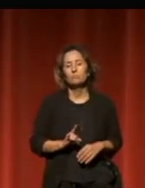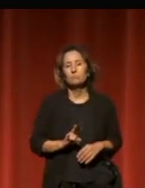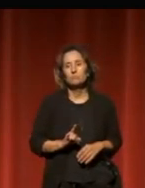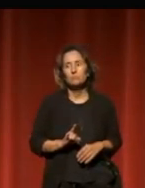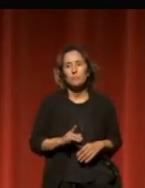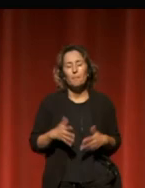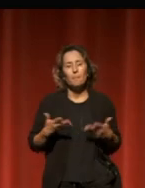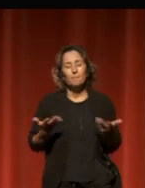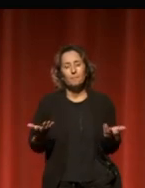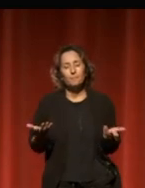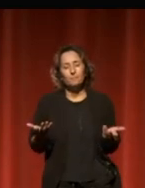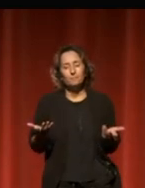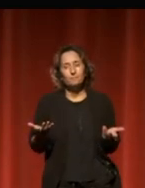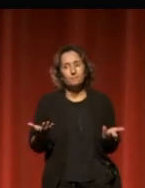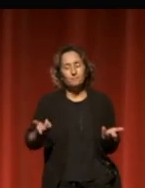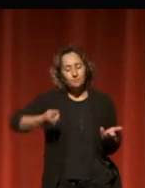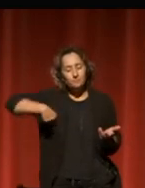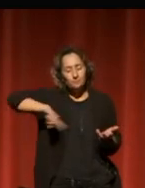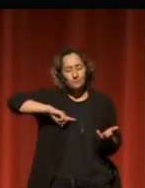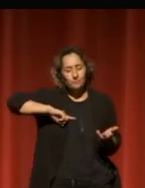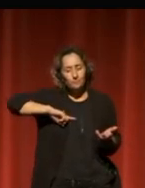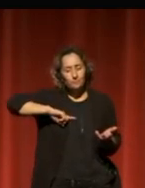pero también estamos obligados